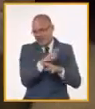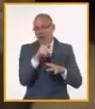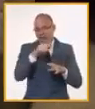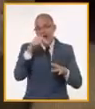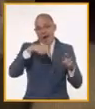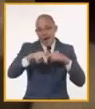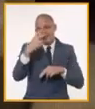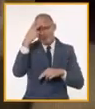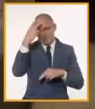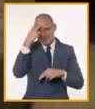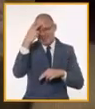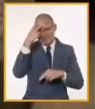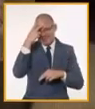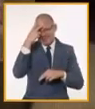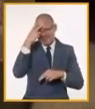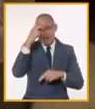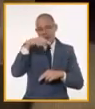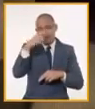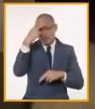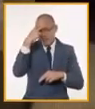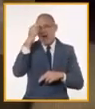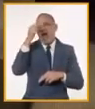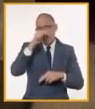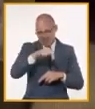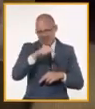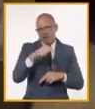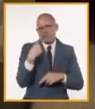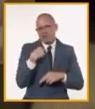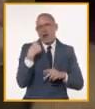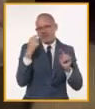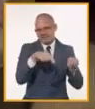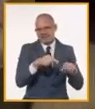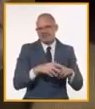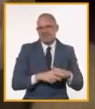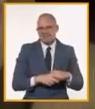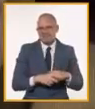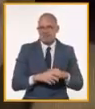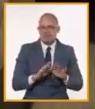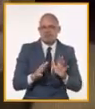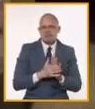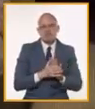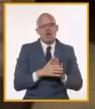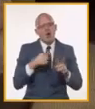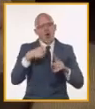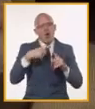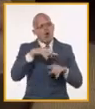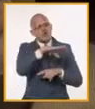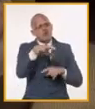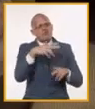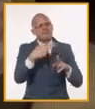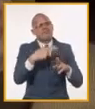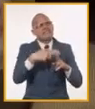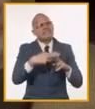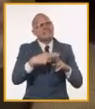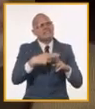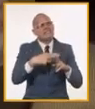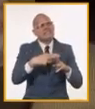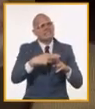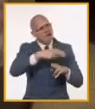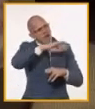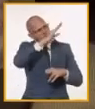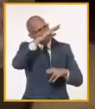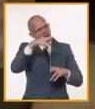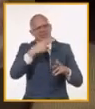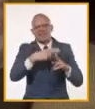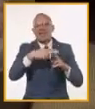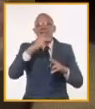frente. Entonces Raúl me dijo, vamos para allá, para la Sierra de Nipe, creo que fue que me dijo, la Sierra de Nipe, fue que me dijo Raúl.